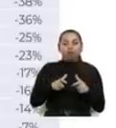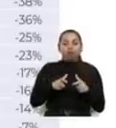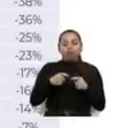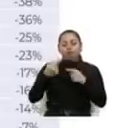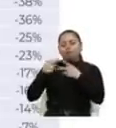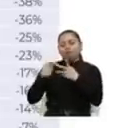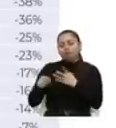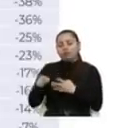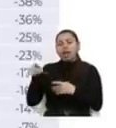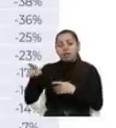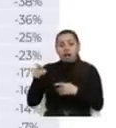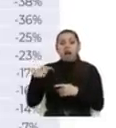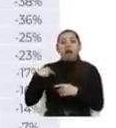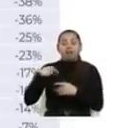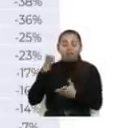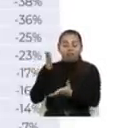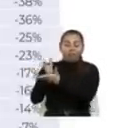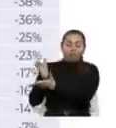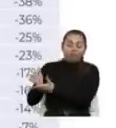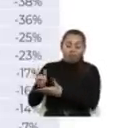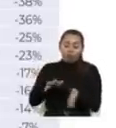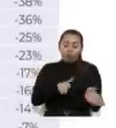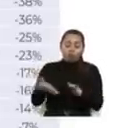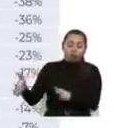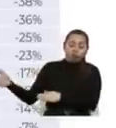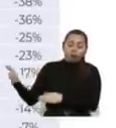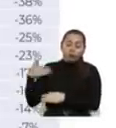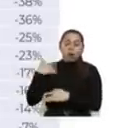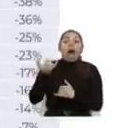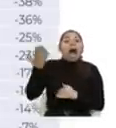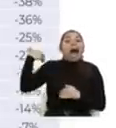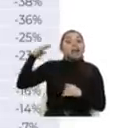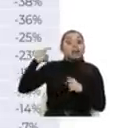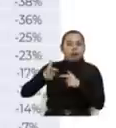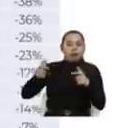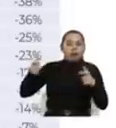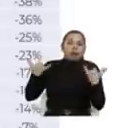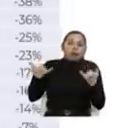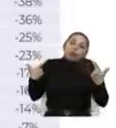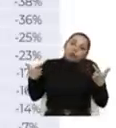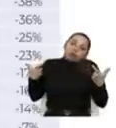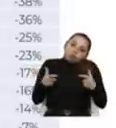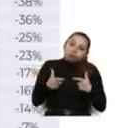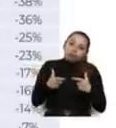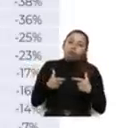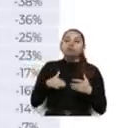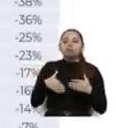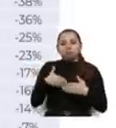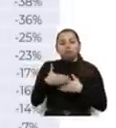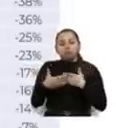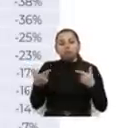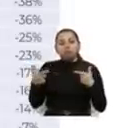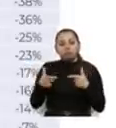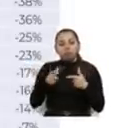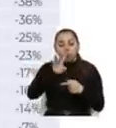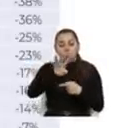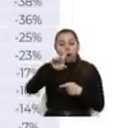muchos muertos en Arauca, pero es que había muchísimos más. La reducción es